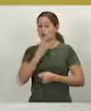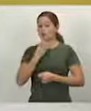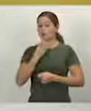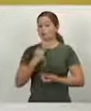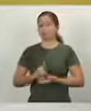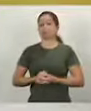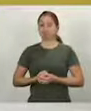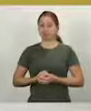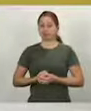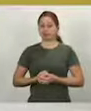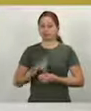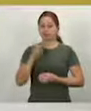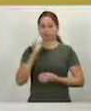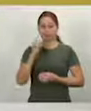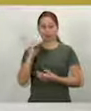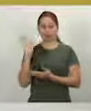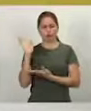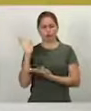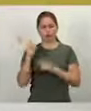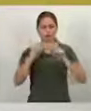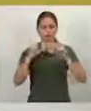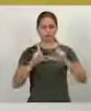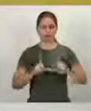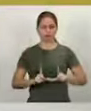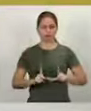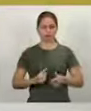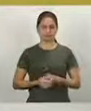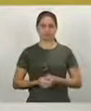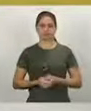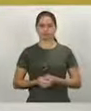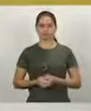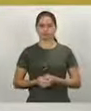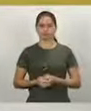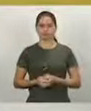Martí. Observen la siguiente imagen.